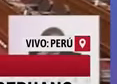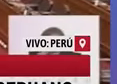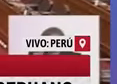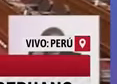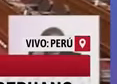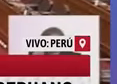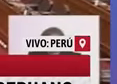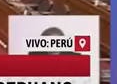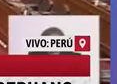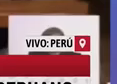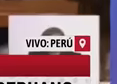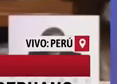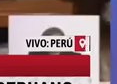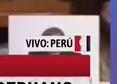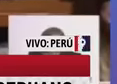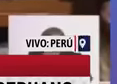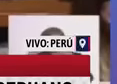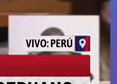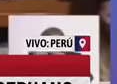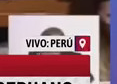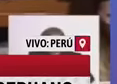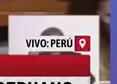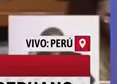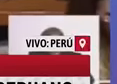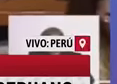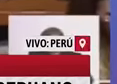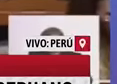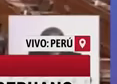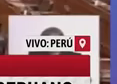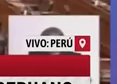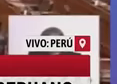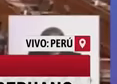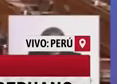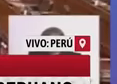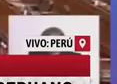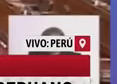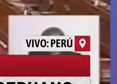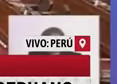Diana Boluarte. Sí. La segunda de Pedro Castillo. ¿Qué pasa?